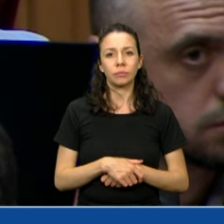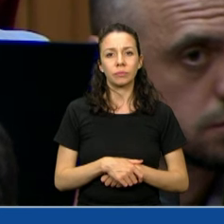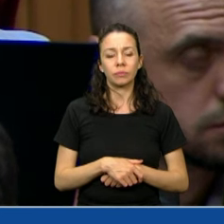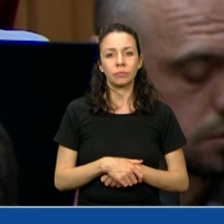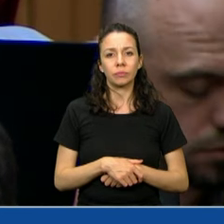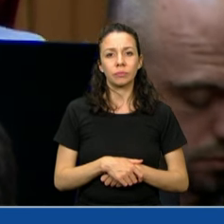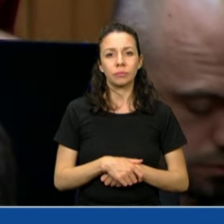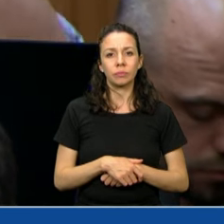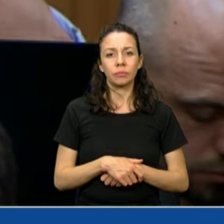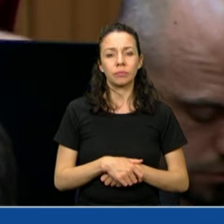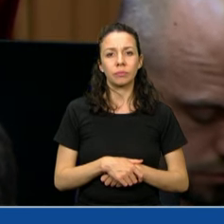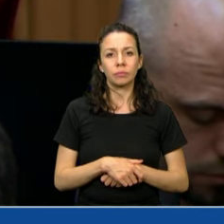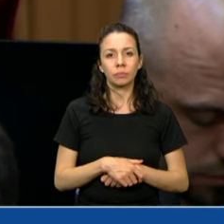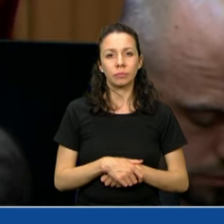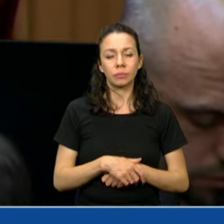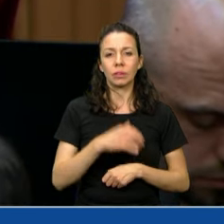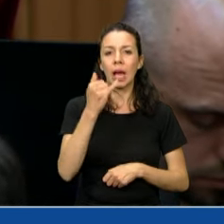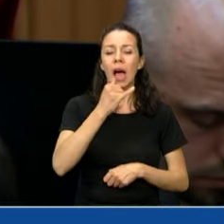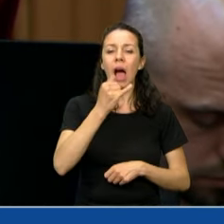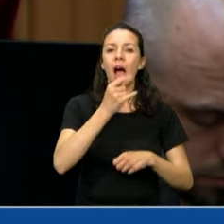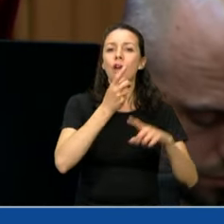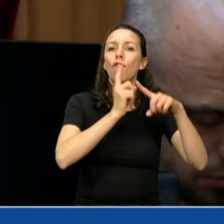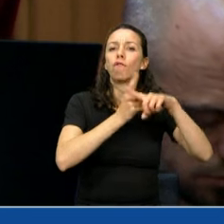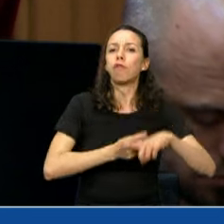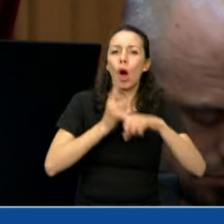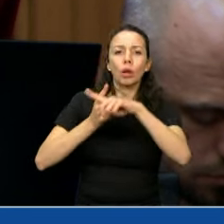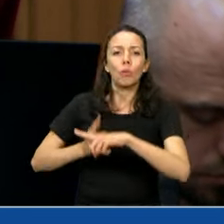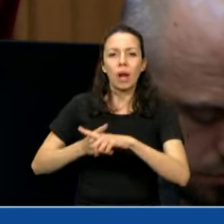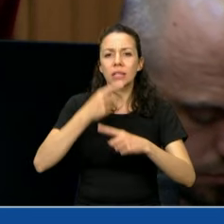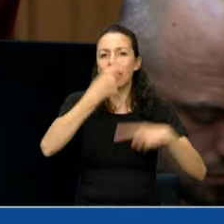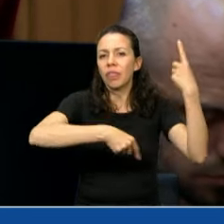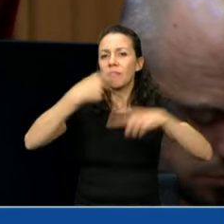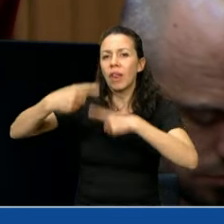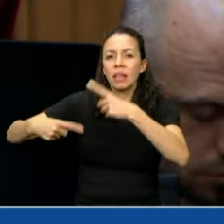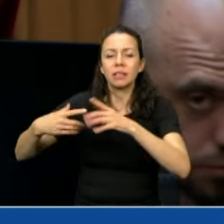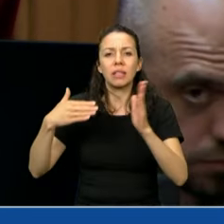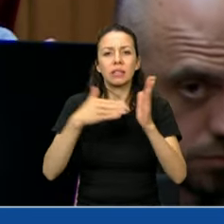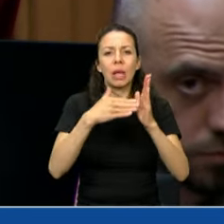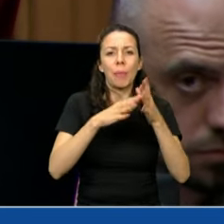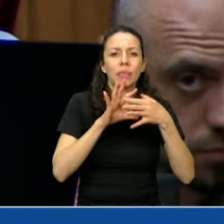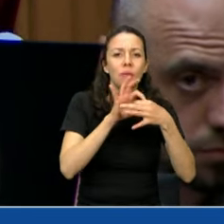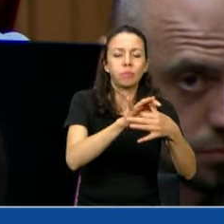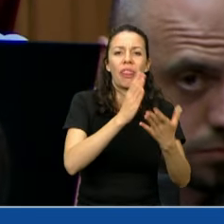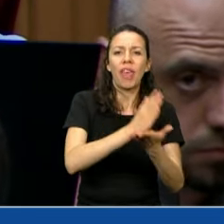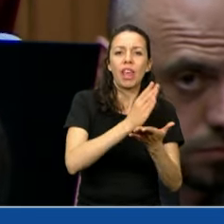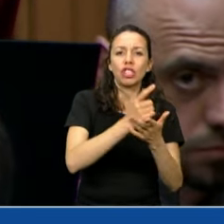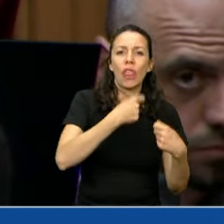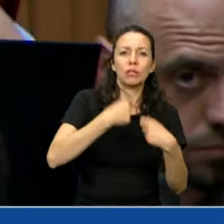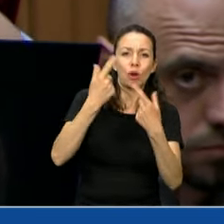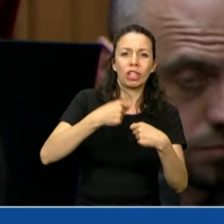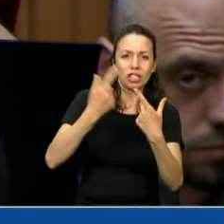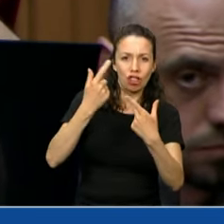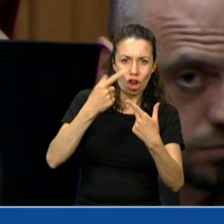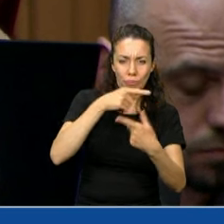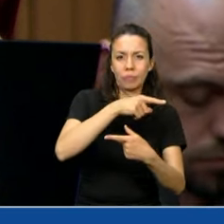presidenta se establecen distintas fórmulas en función de los derechos de exportación